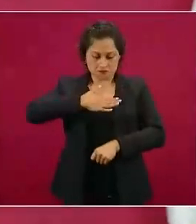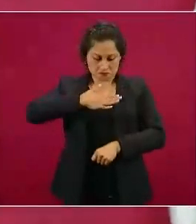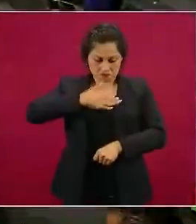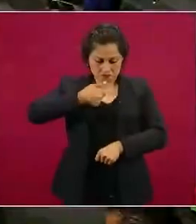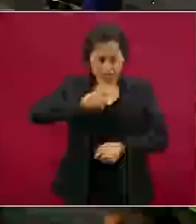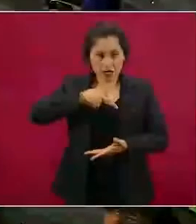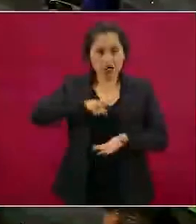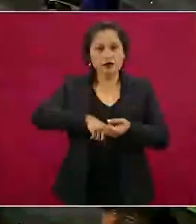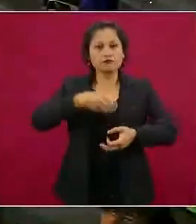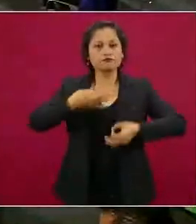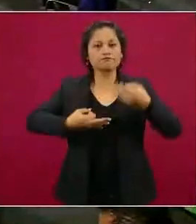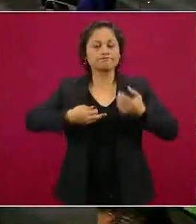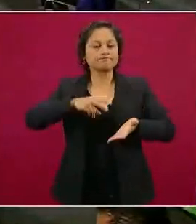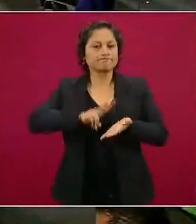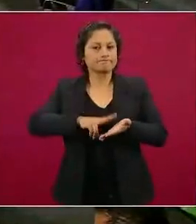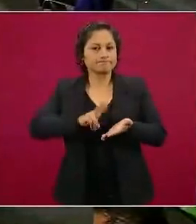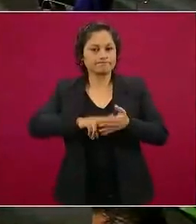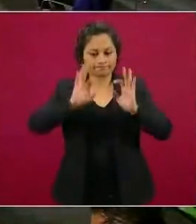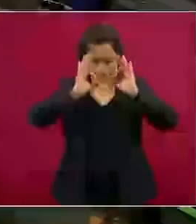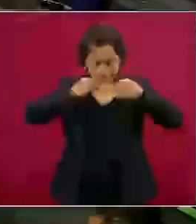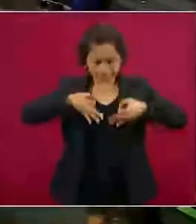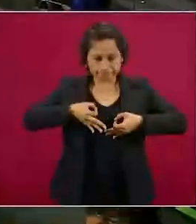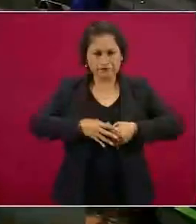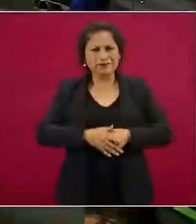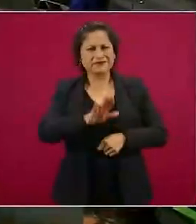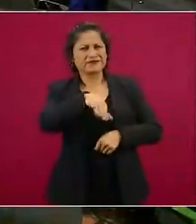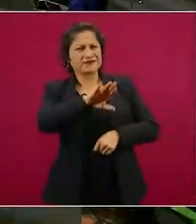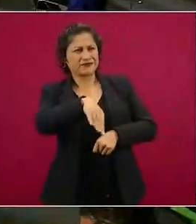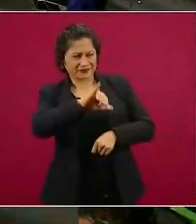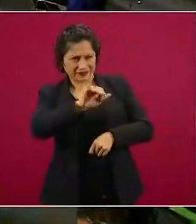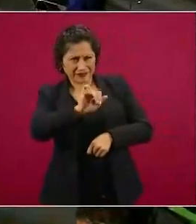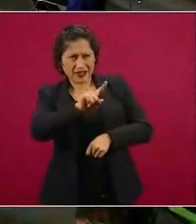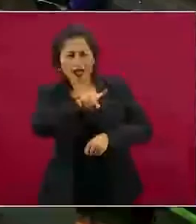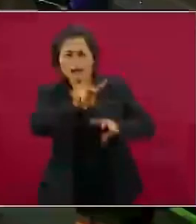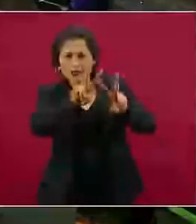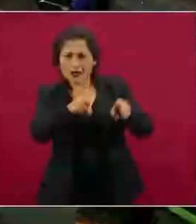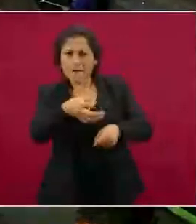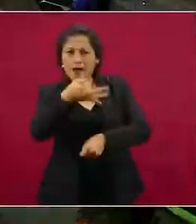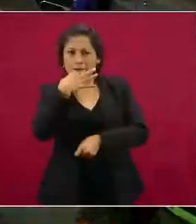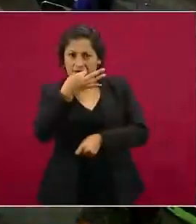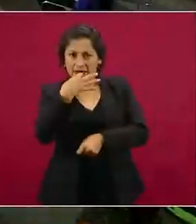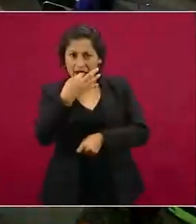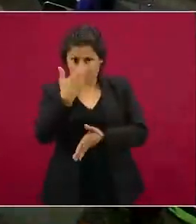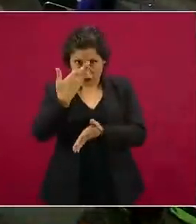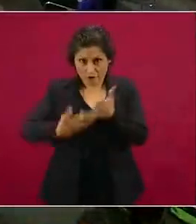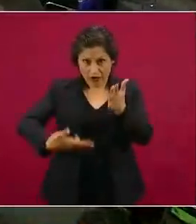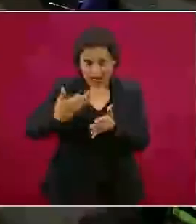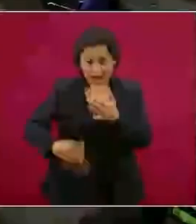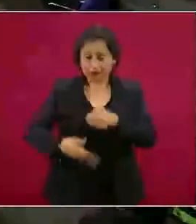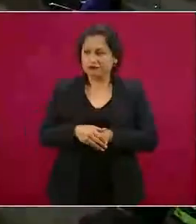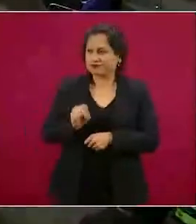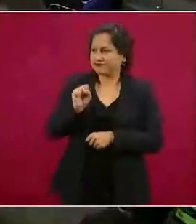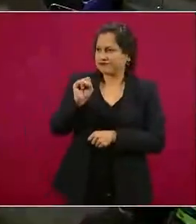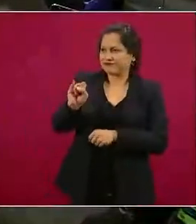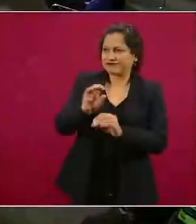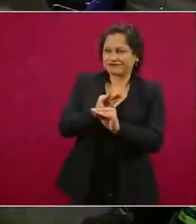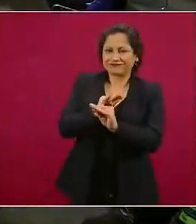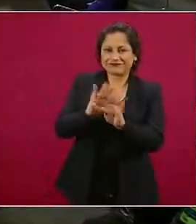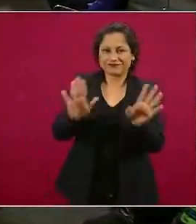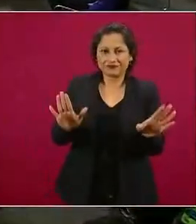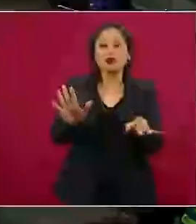si hay un desabasto, presidente, ahora que pregunta lo de los medicamentos, ¿sí hay un desabasto a nivel nacional? Sí, en el caso particular, porque ha habido un problema